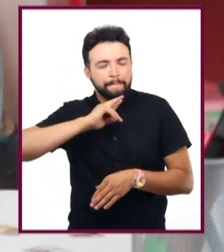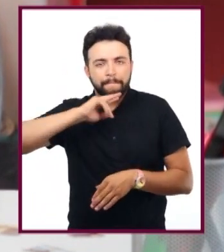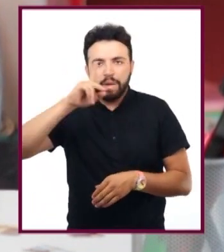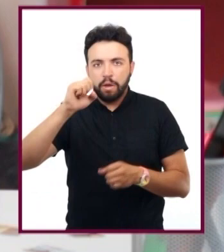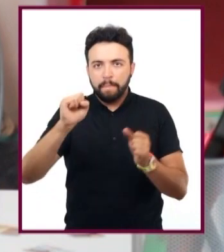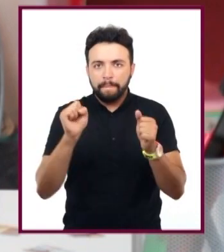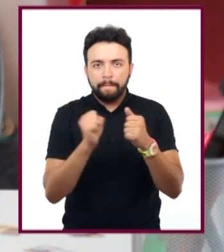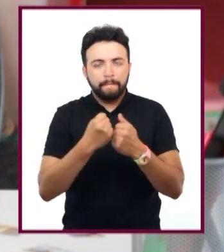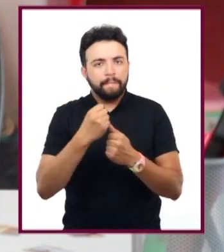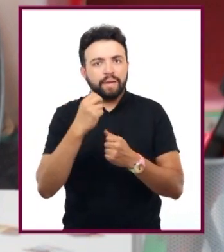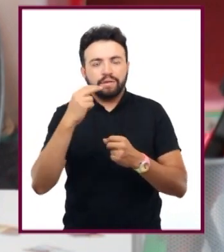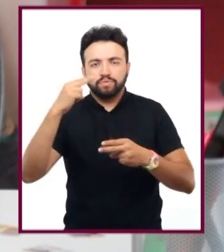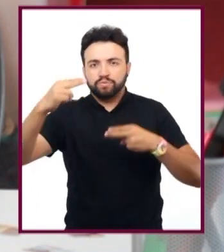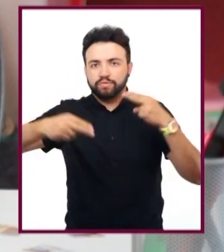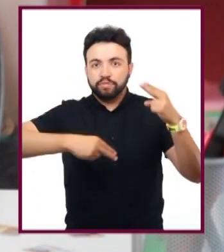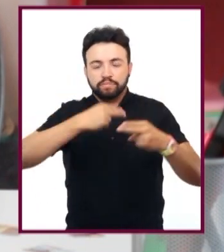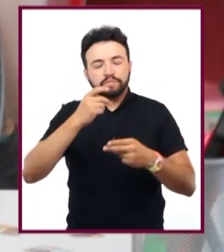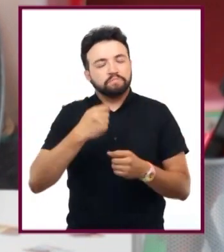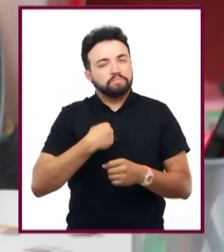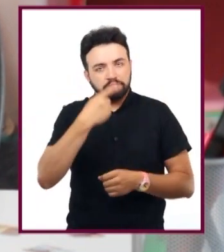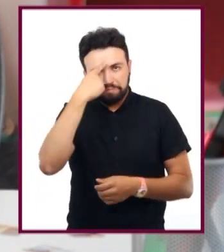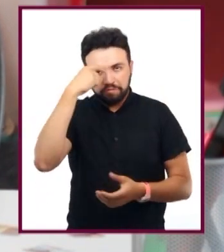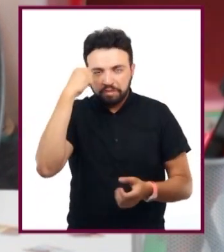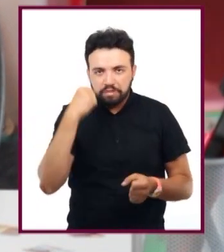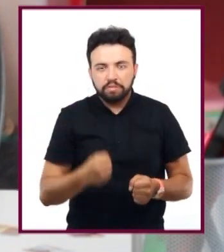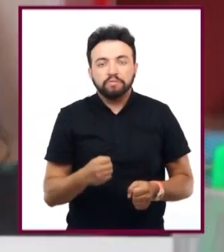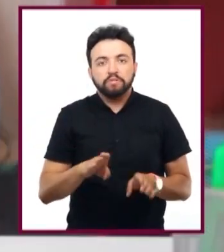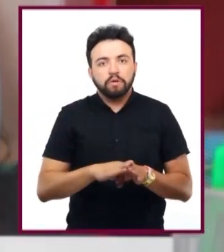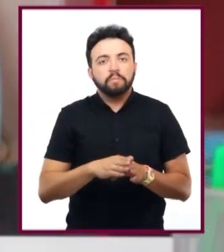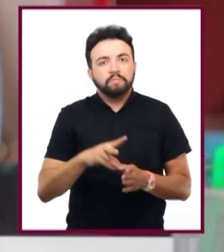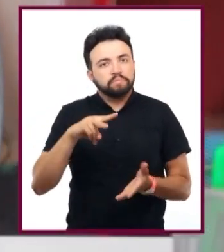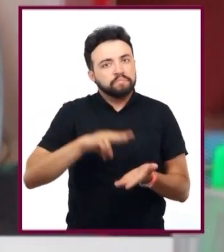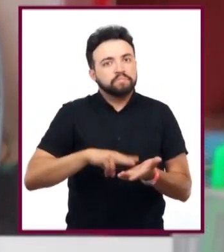del universo. Seguro que vale la pena la espera.